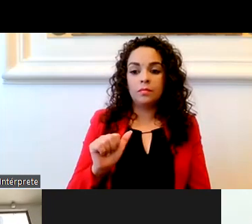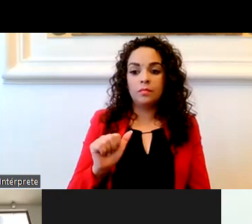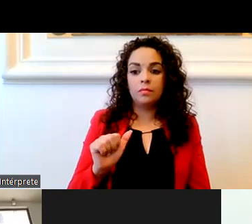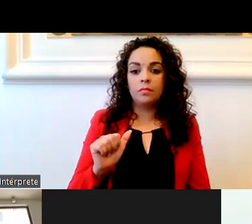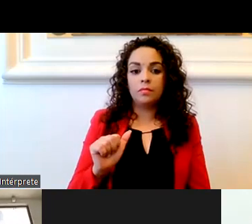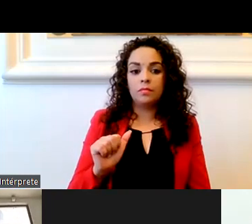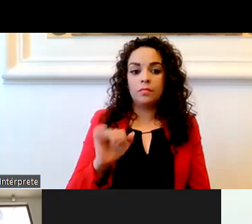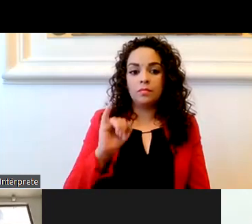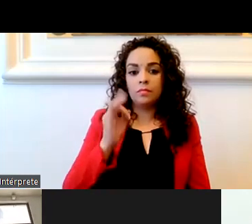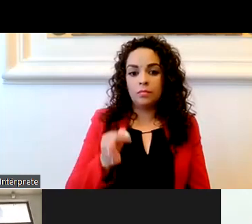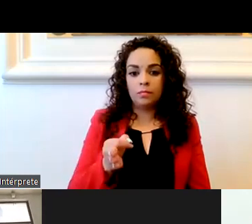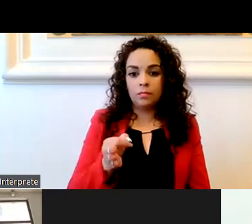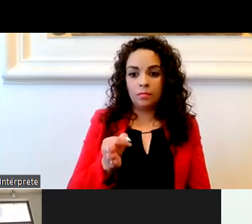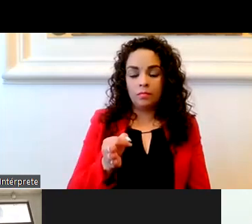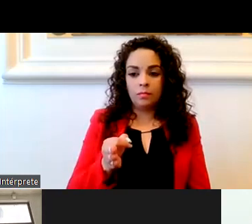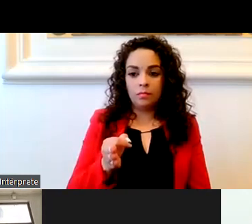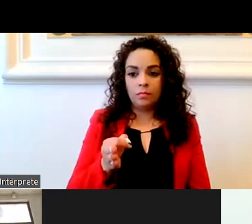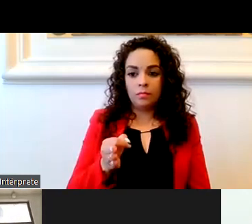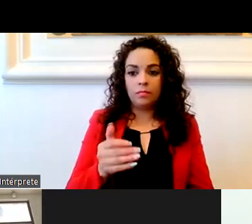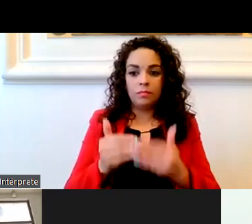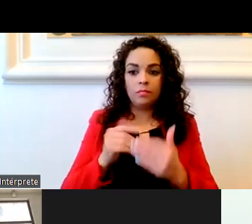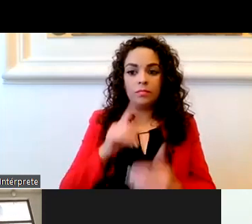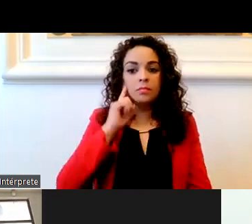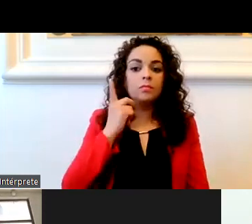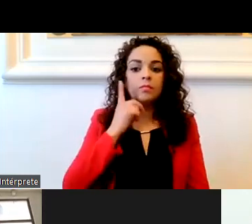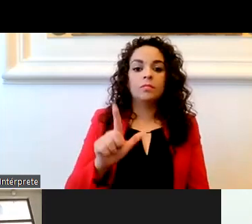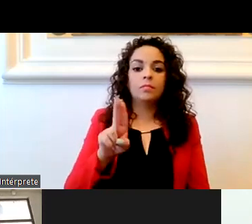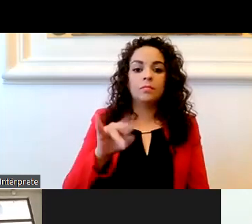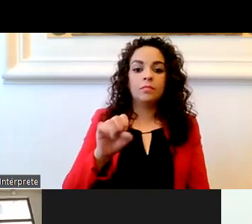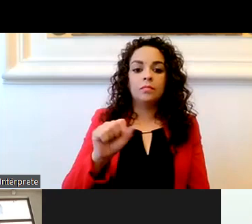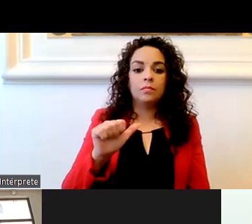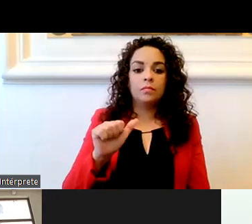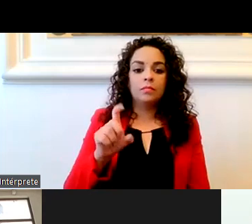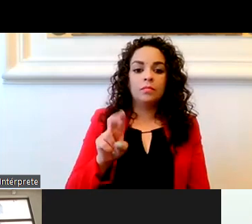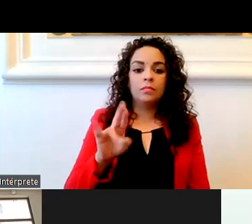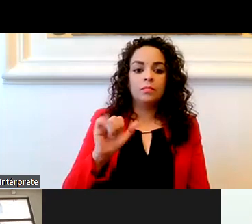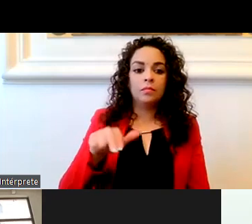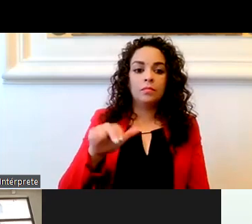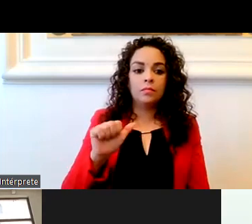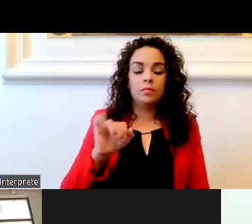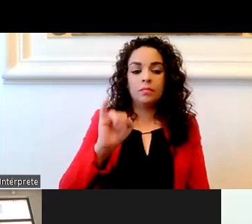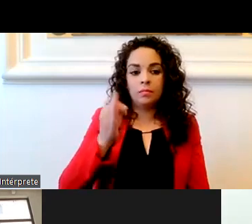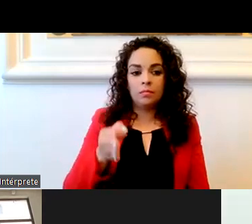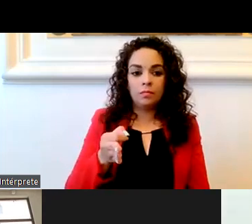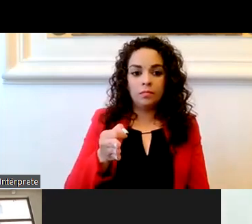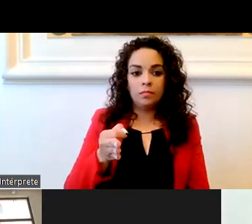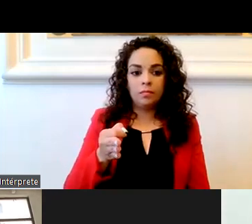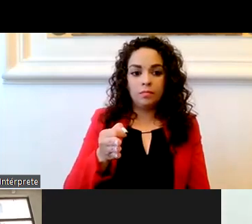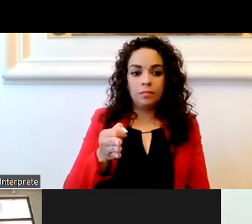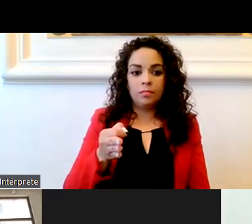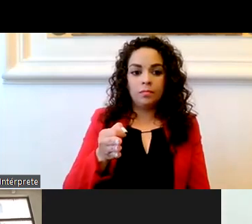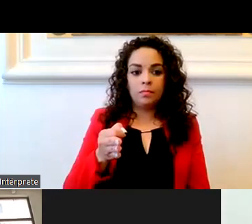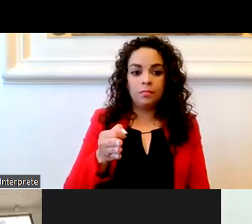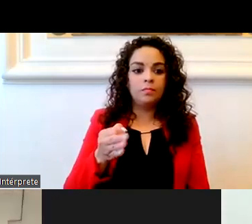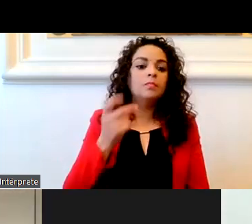Gracias, diputada. Diputada Luisa Adriana Gutiérrez Cureña. Luisa Gutiérrez, a favor. Gracias, diputada.